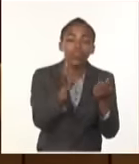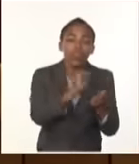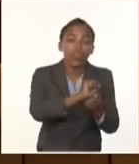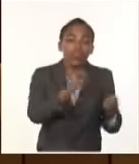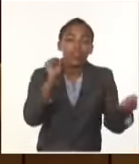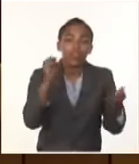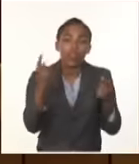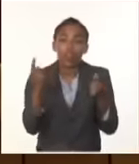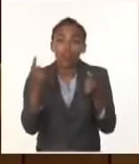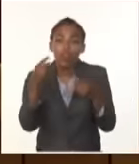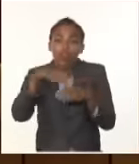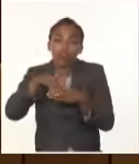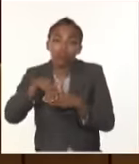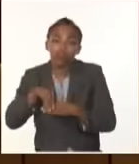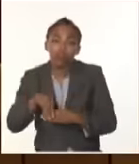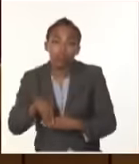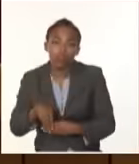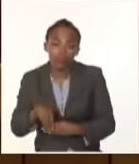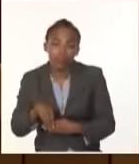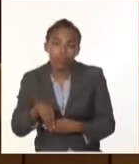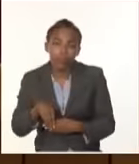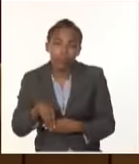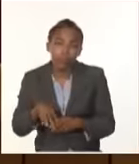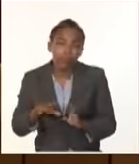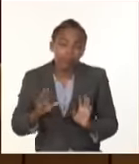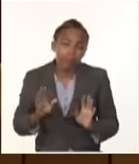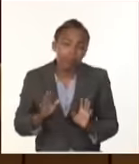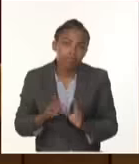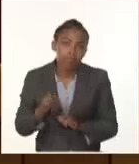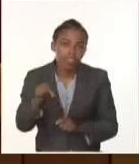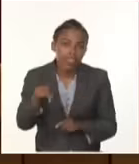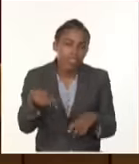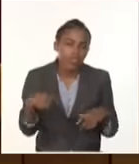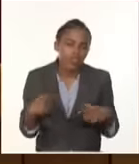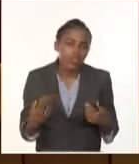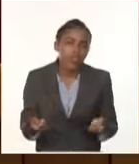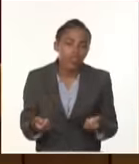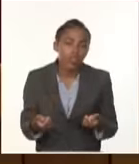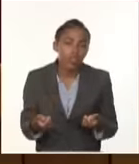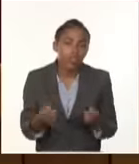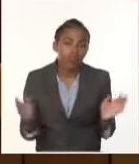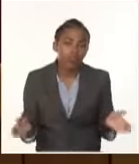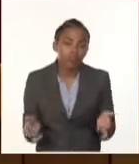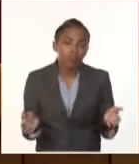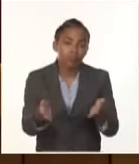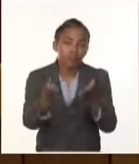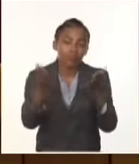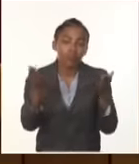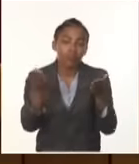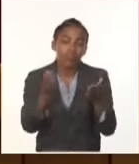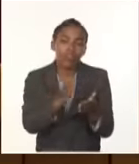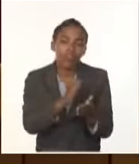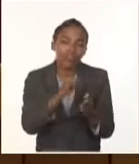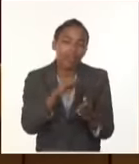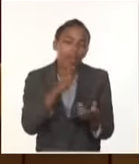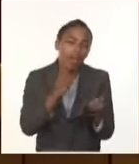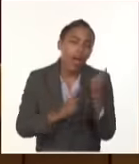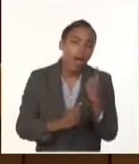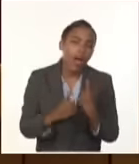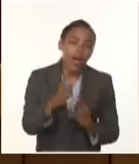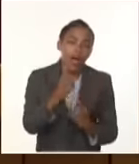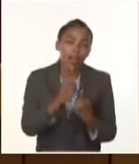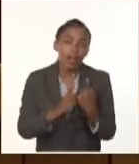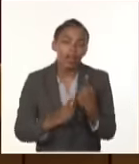sometimiento. Bajo esa filosofía se premia y estimula a quienes se subordinen a la pauta trazada por el